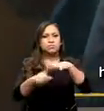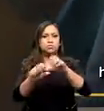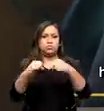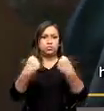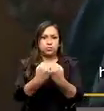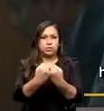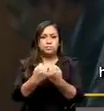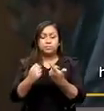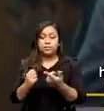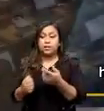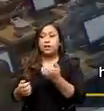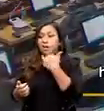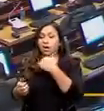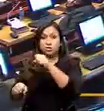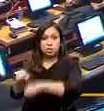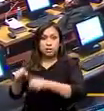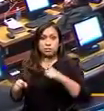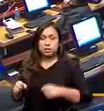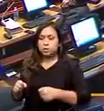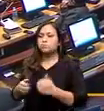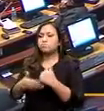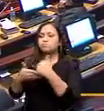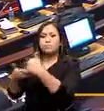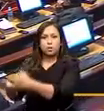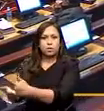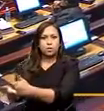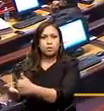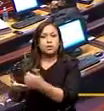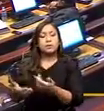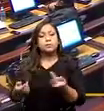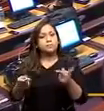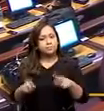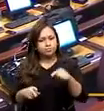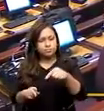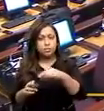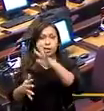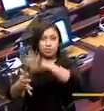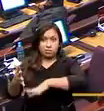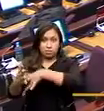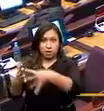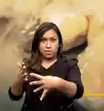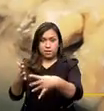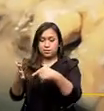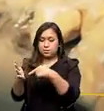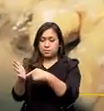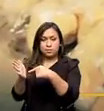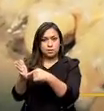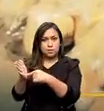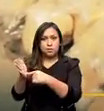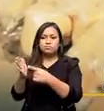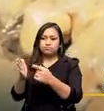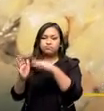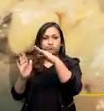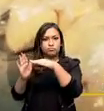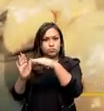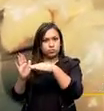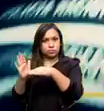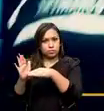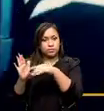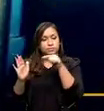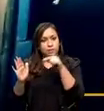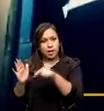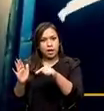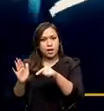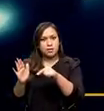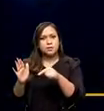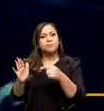y la reducción de riesgos y daños. De esta manera, se establecen nuevas tablas diferenciadas de consumo y tráfico que